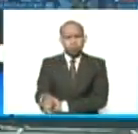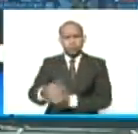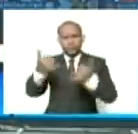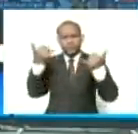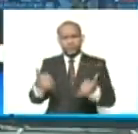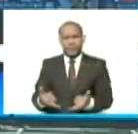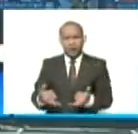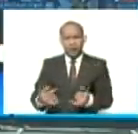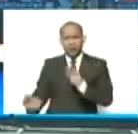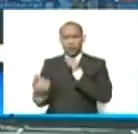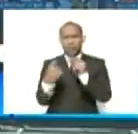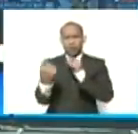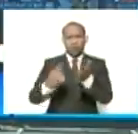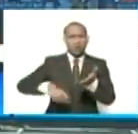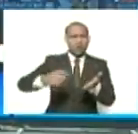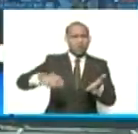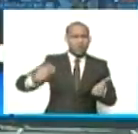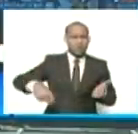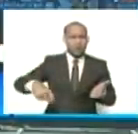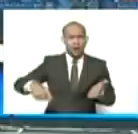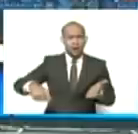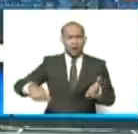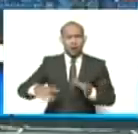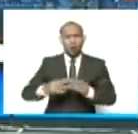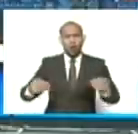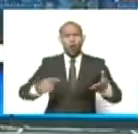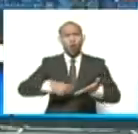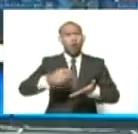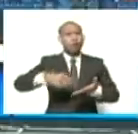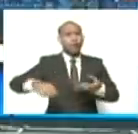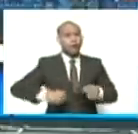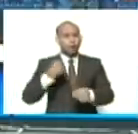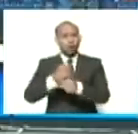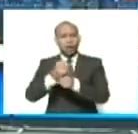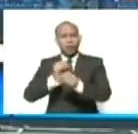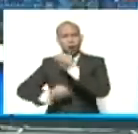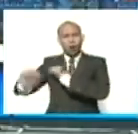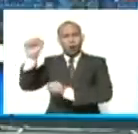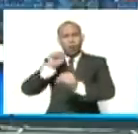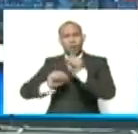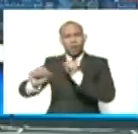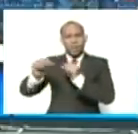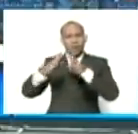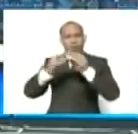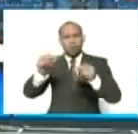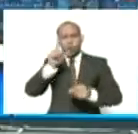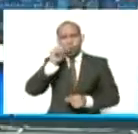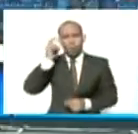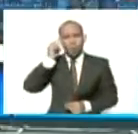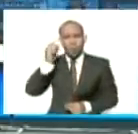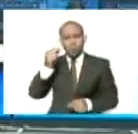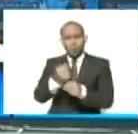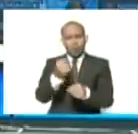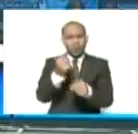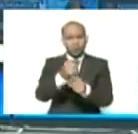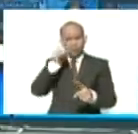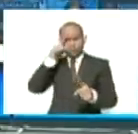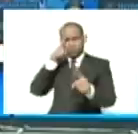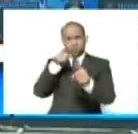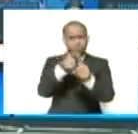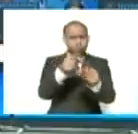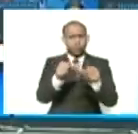y firmar contratos colectivos que defiendan el salario y a la clase obrera, y en esa dirección vamos a